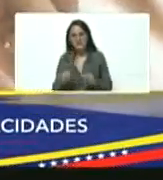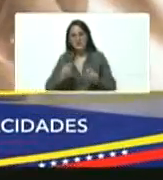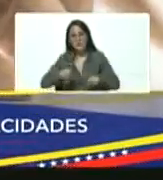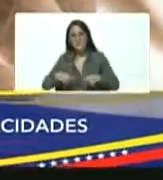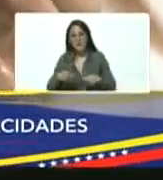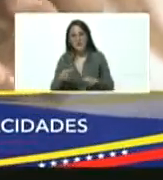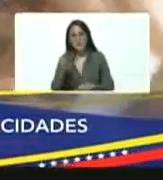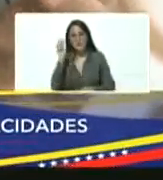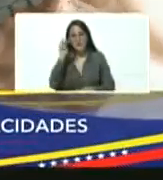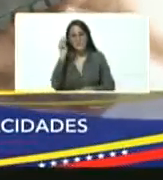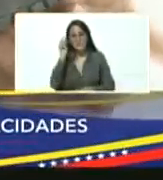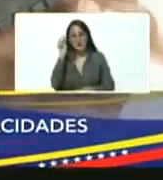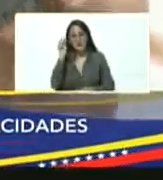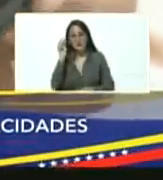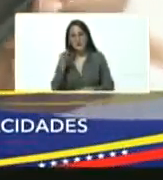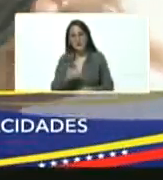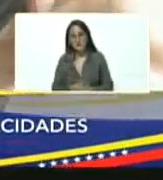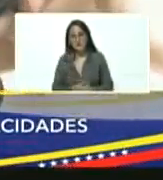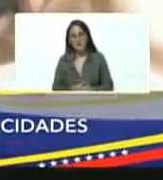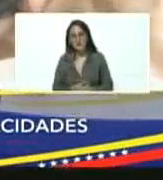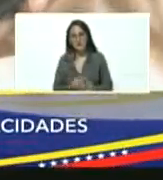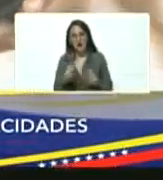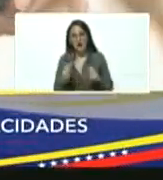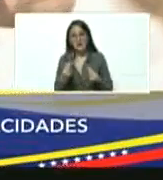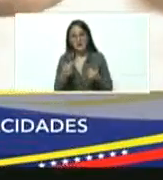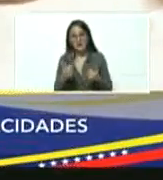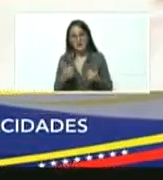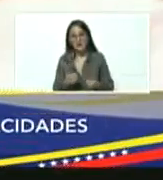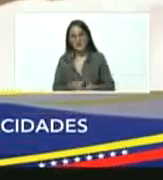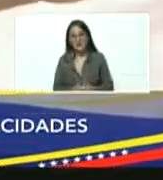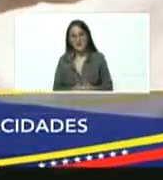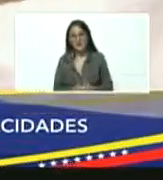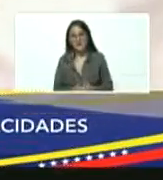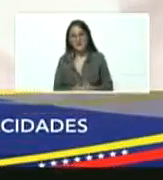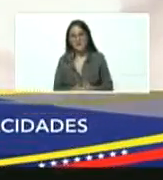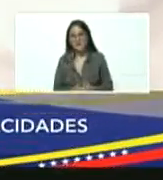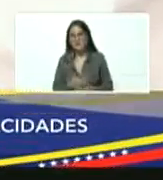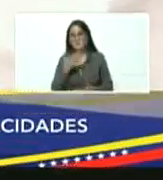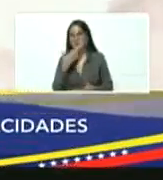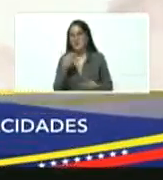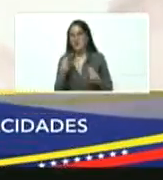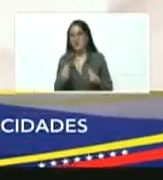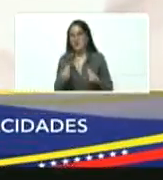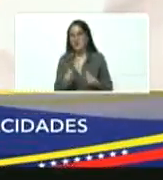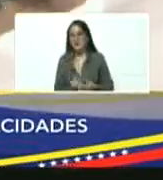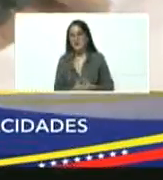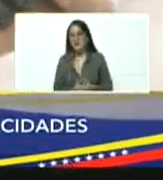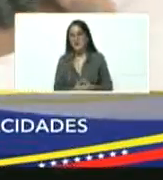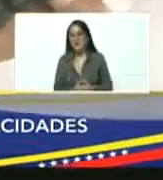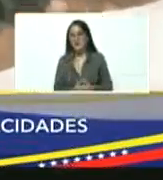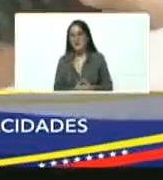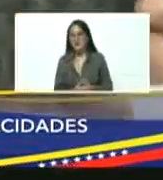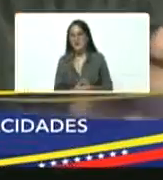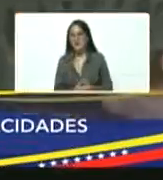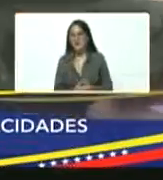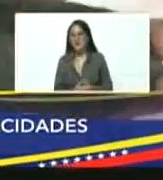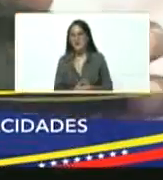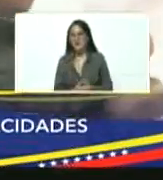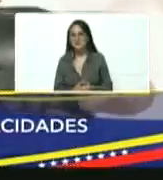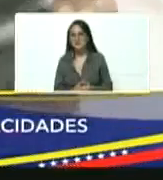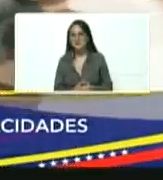para las maestras, de la mayor calidad, mira. De la mayor calidad, por donde lo vea, por donde lo